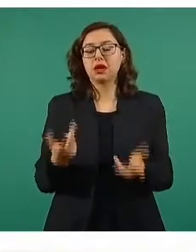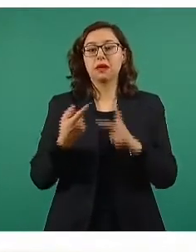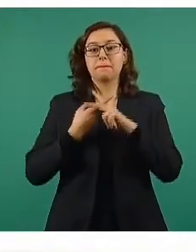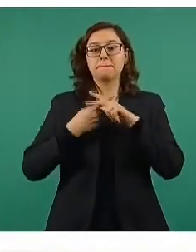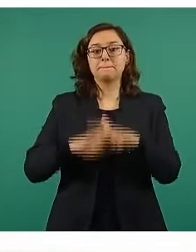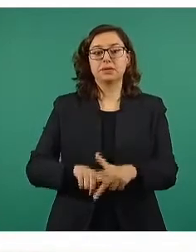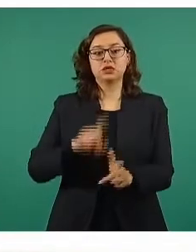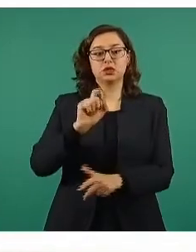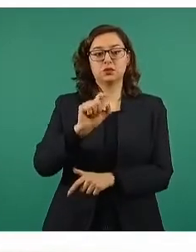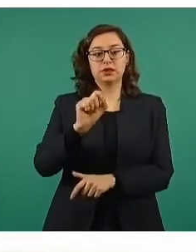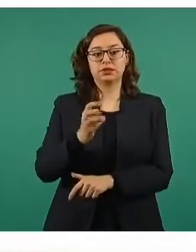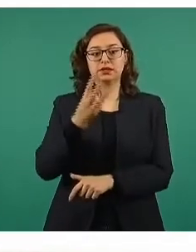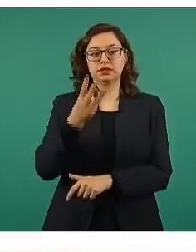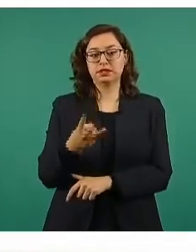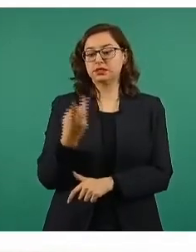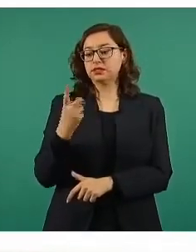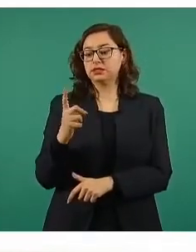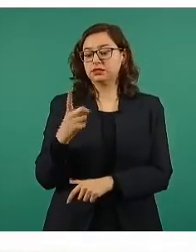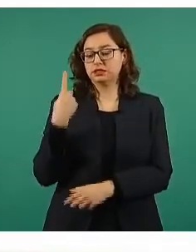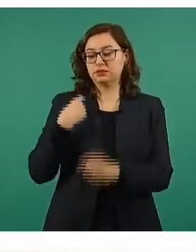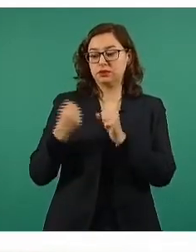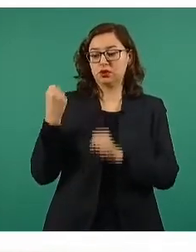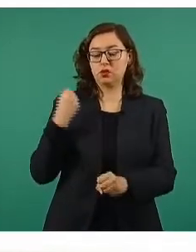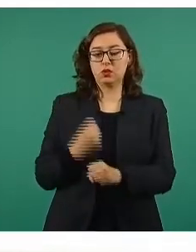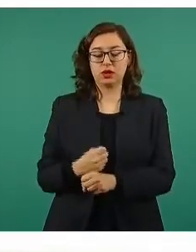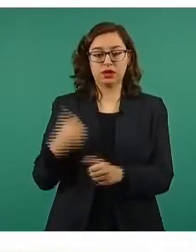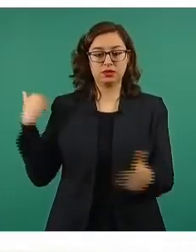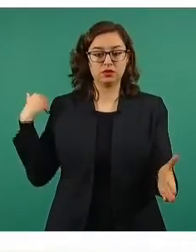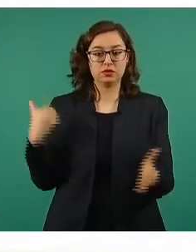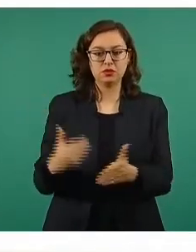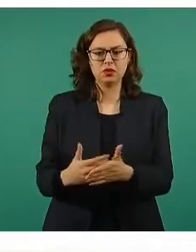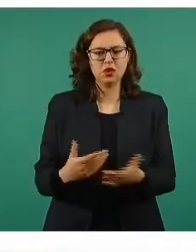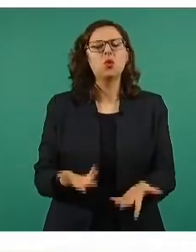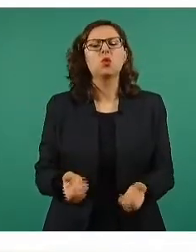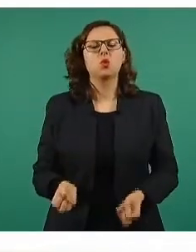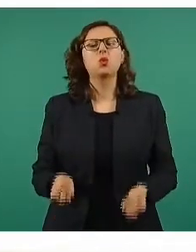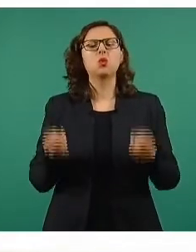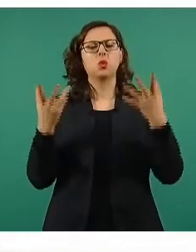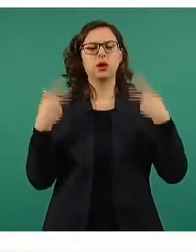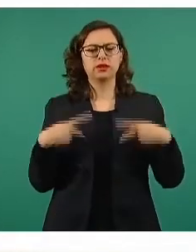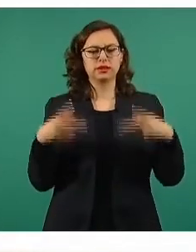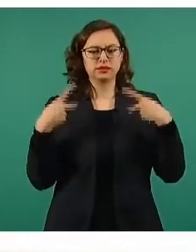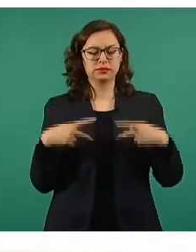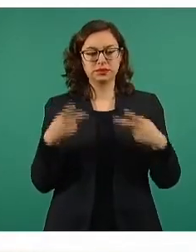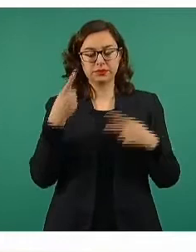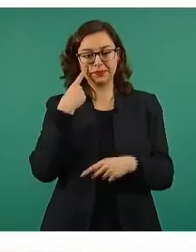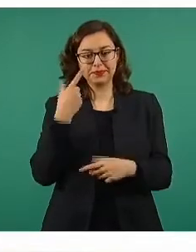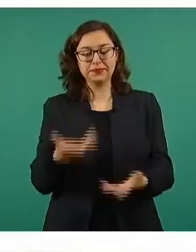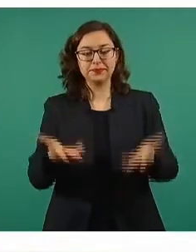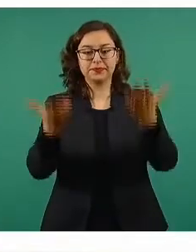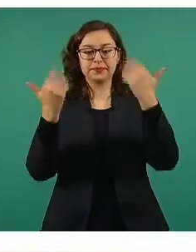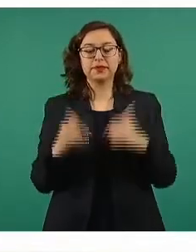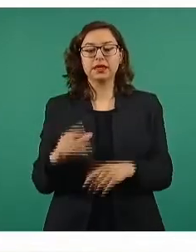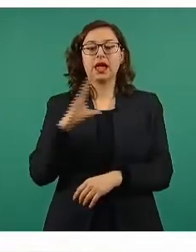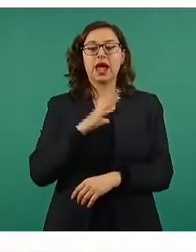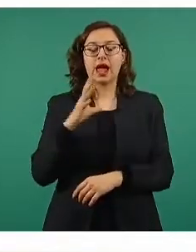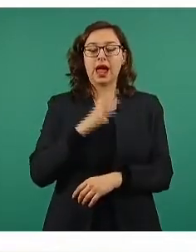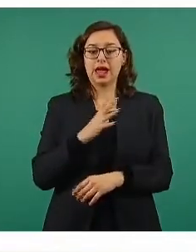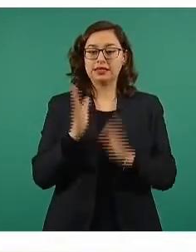diciembre del año pasado. Y en términos de personas vacunadas, que lo podemos ver en la siguiente imagen, tenemos